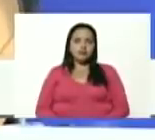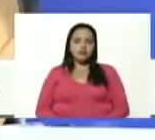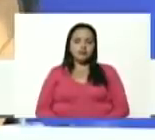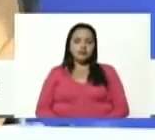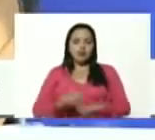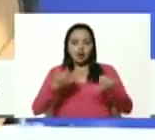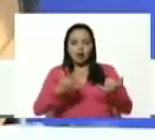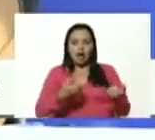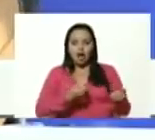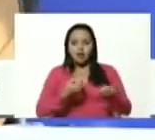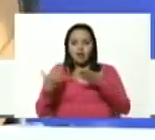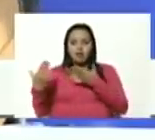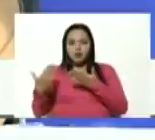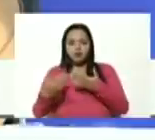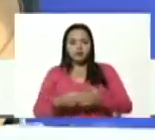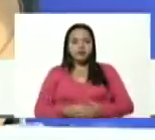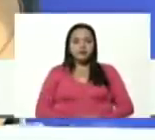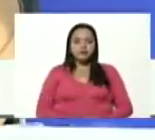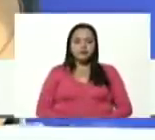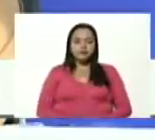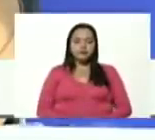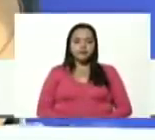Ahora, vámonos directo